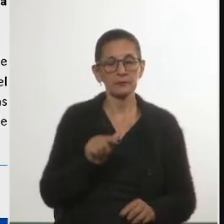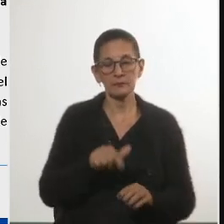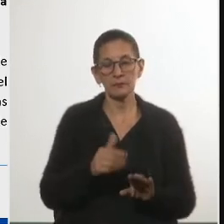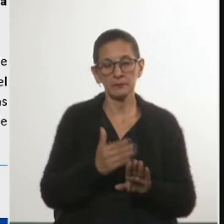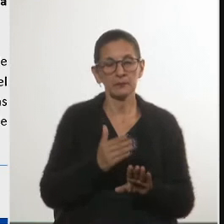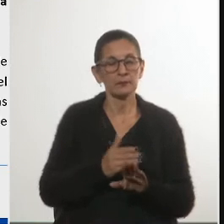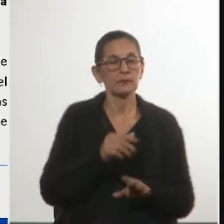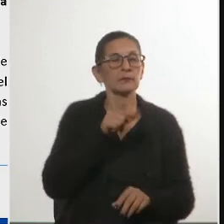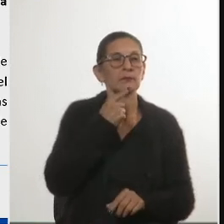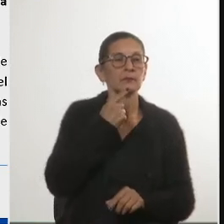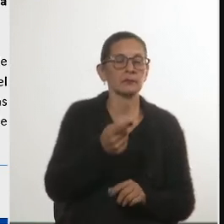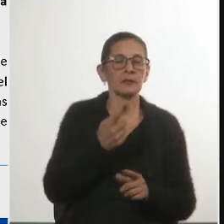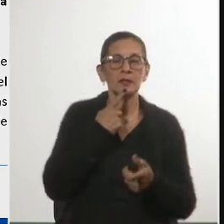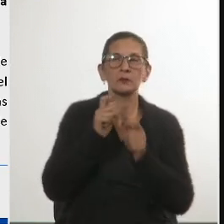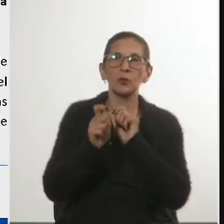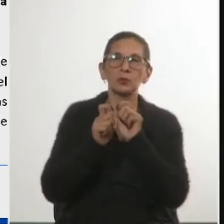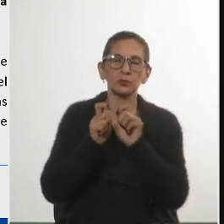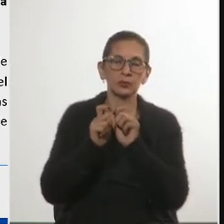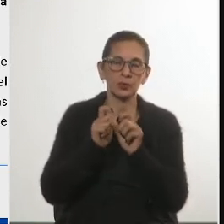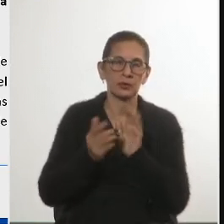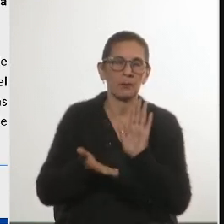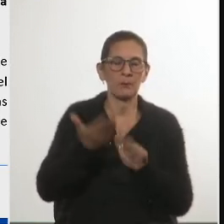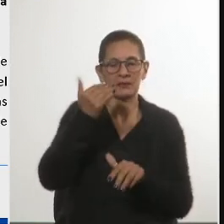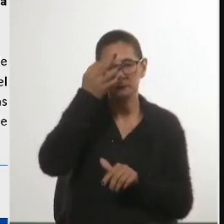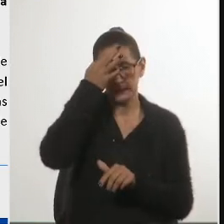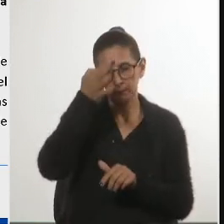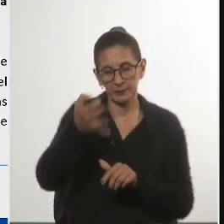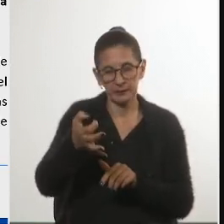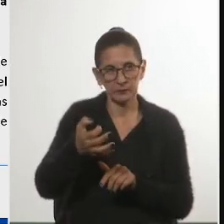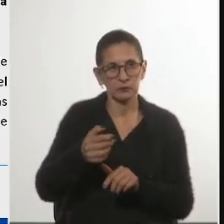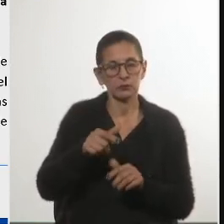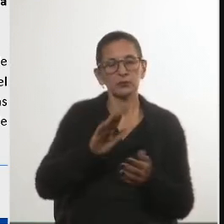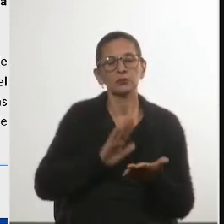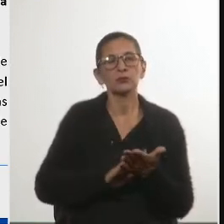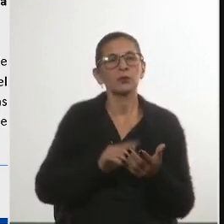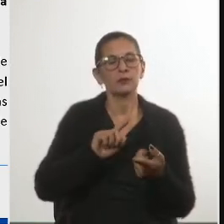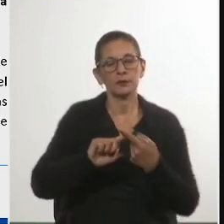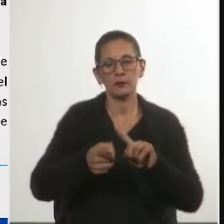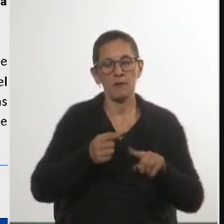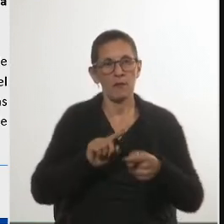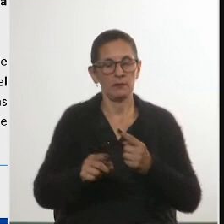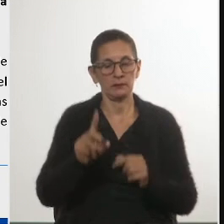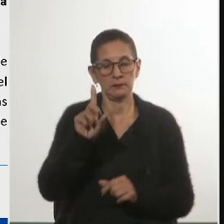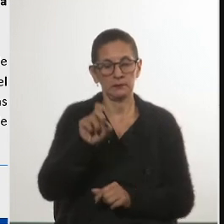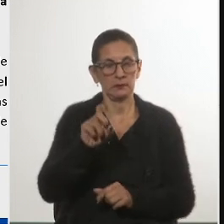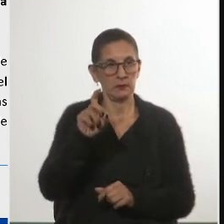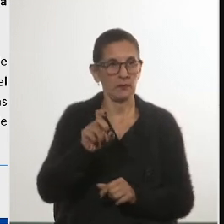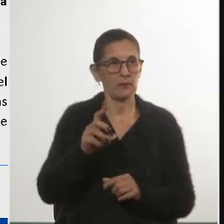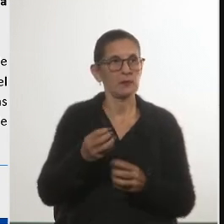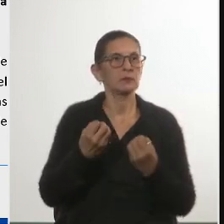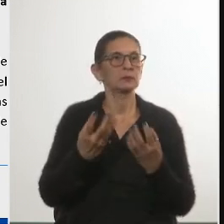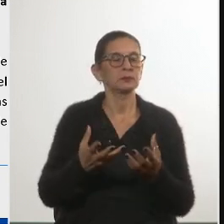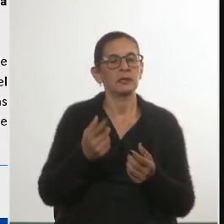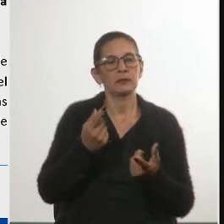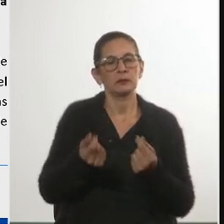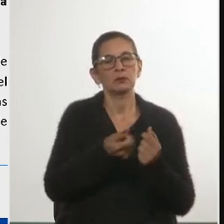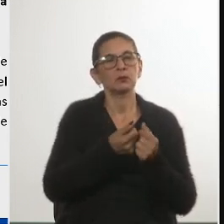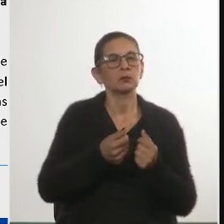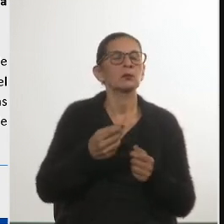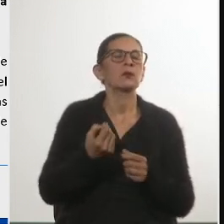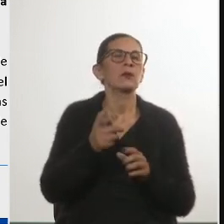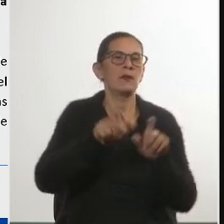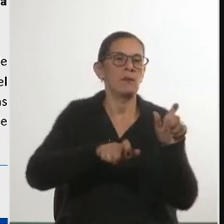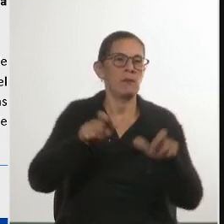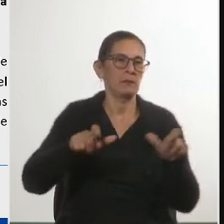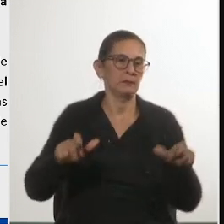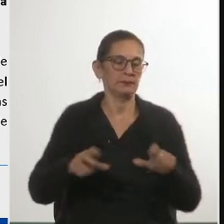Posteriormente se consultaron expertos nacionales sobre las líneas de acción en relación a la definición de agua potable para consumo humano y